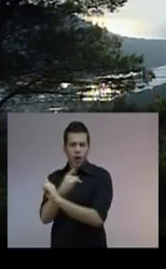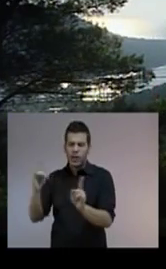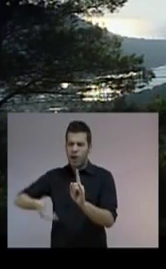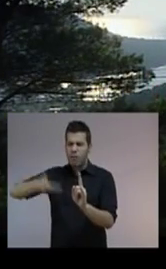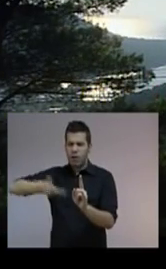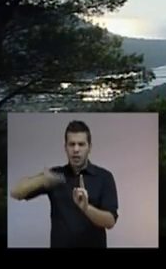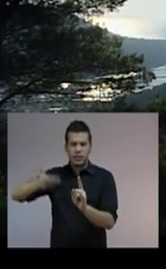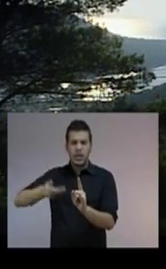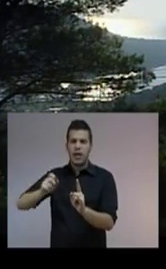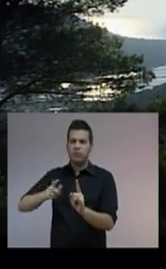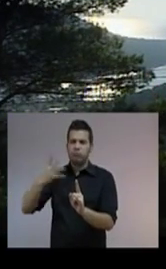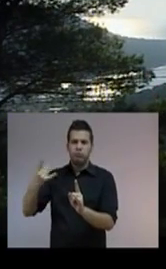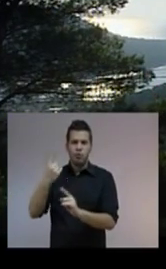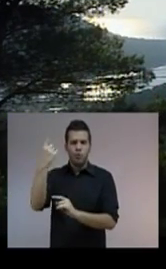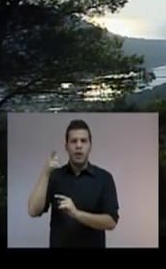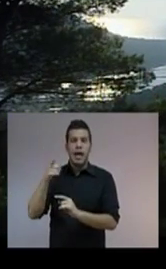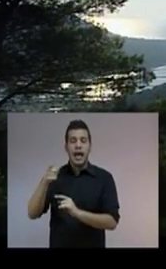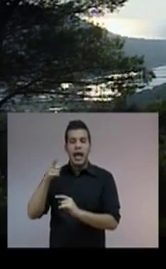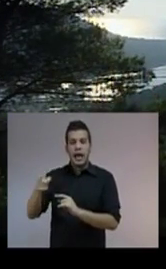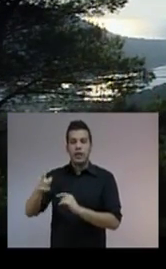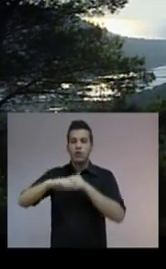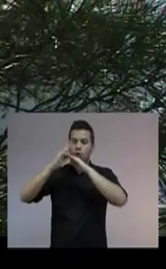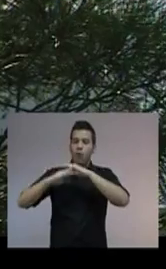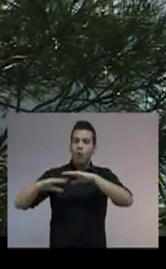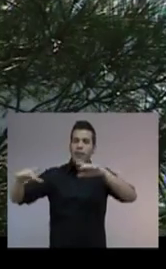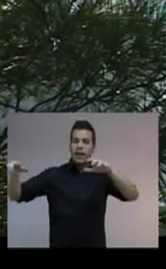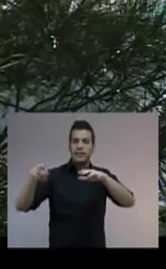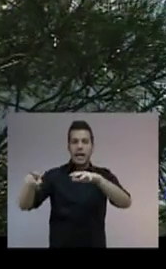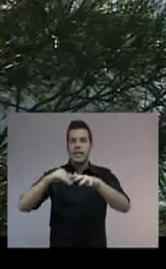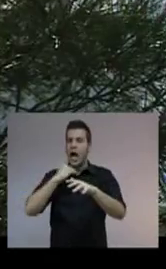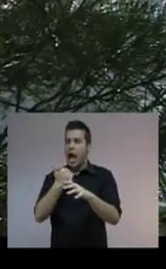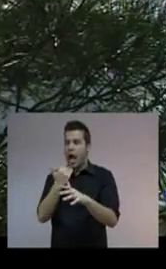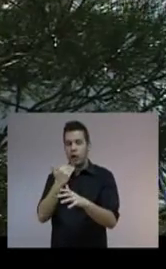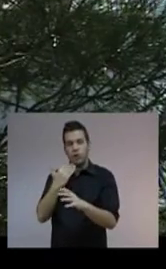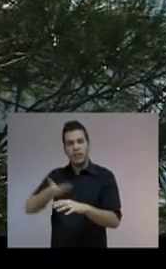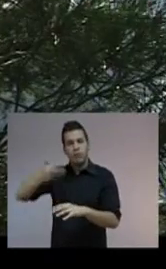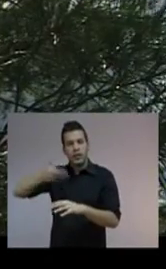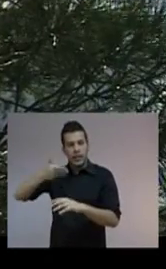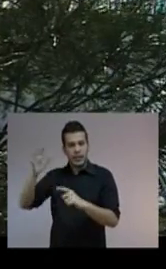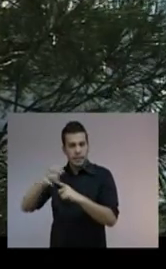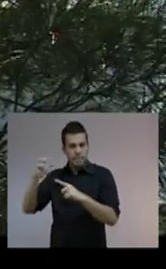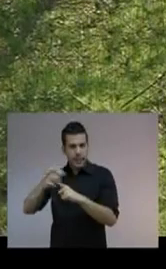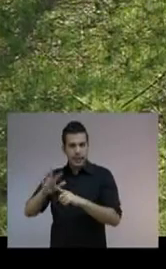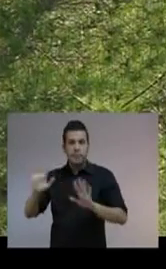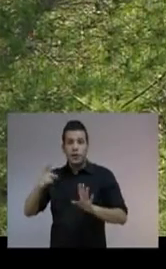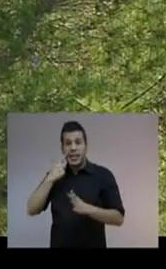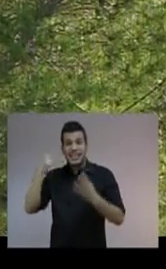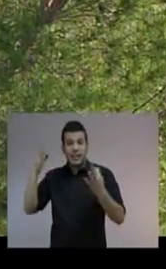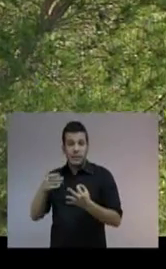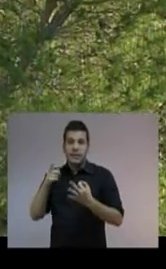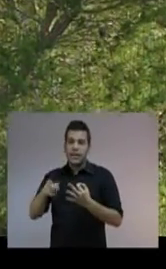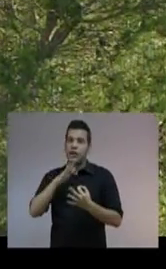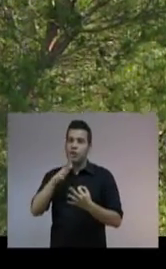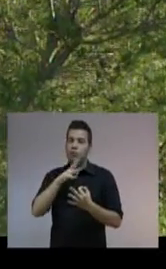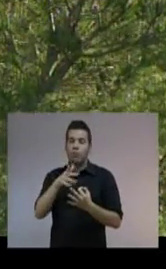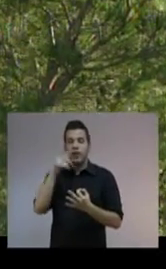Sus enormes humedales son uno de los sellos distintivos de este parque, aunque estos se deban en realidad a la modificación del